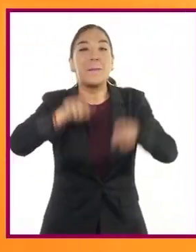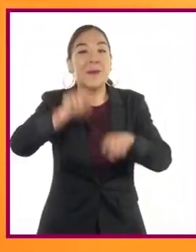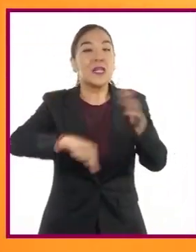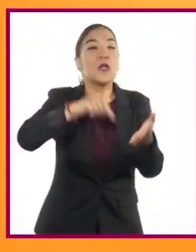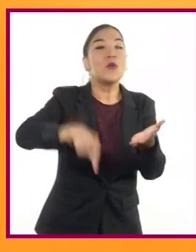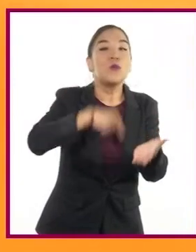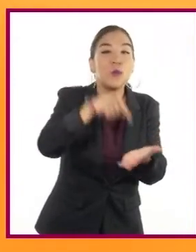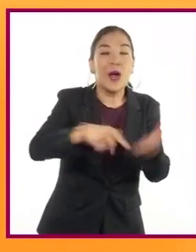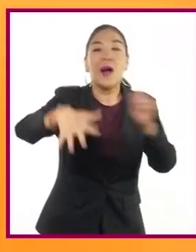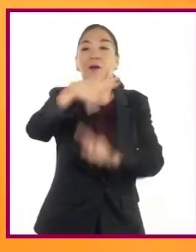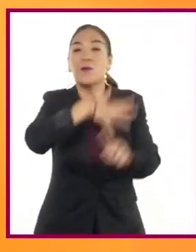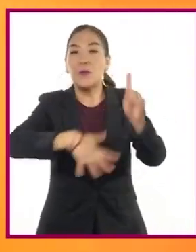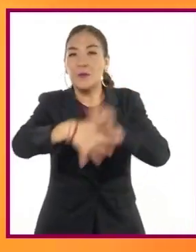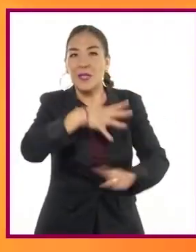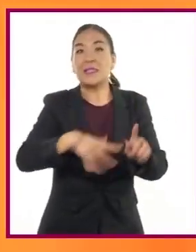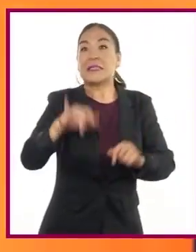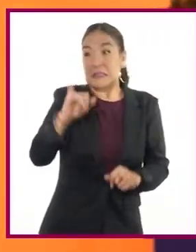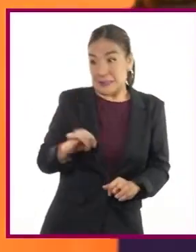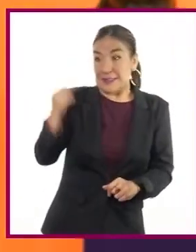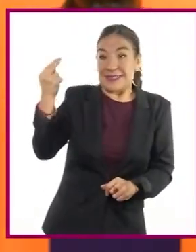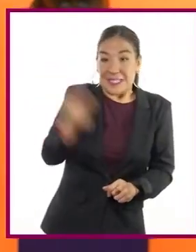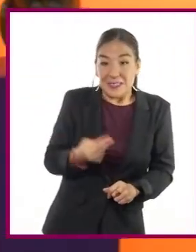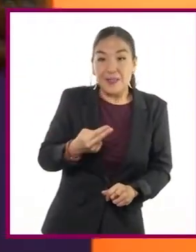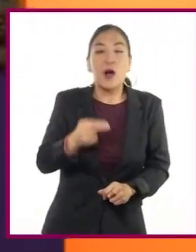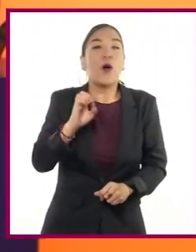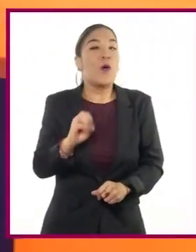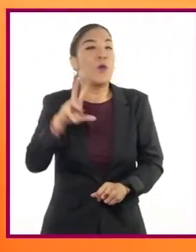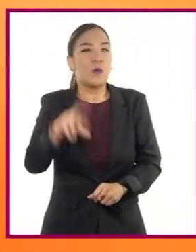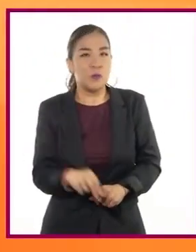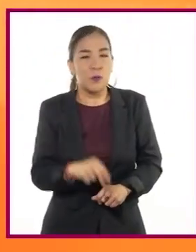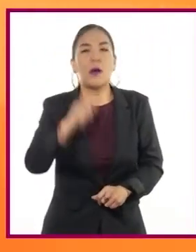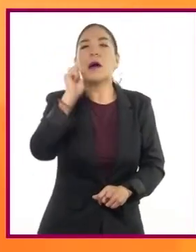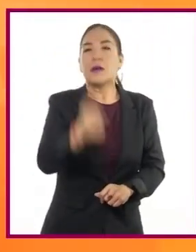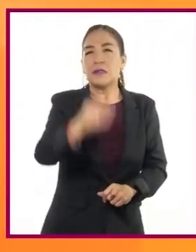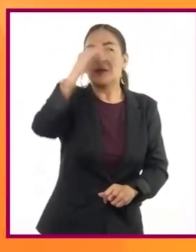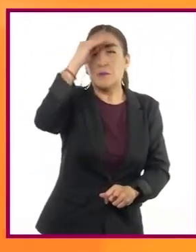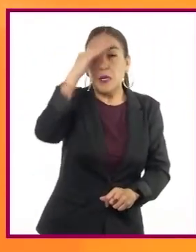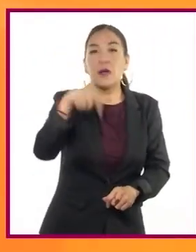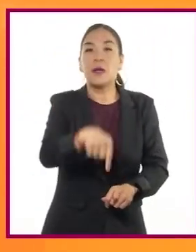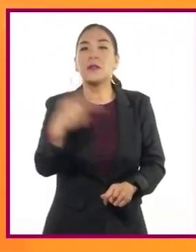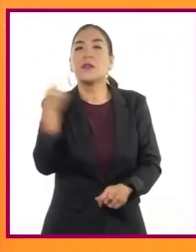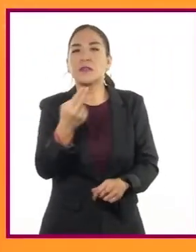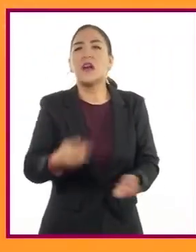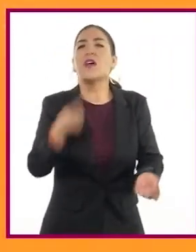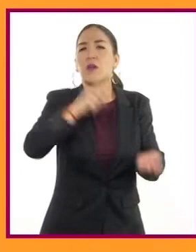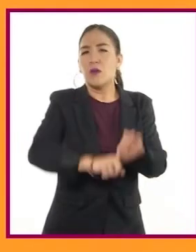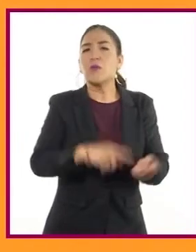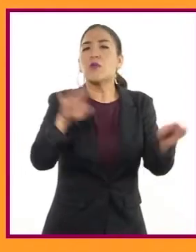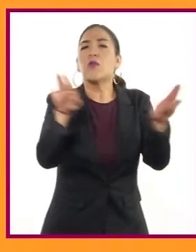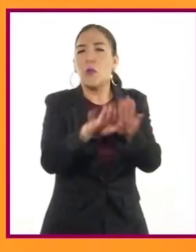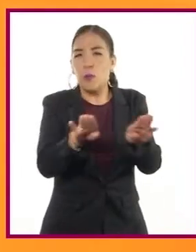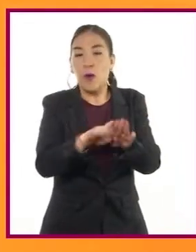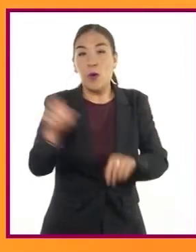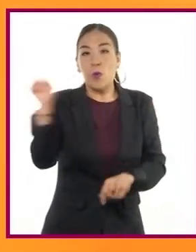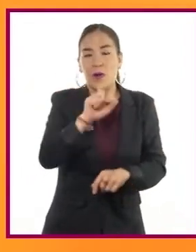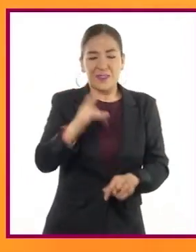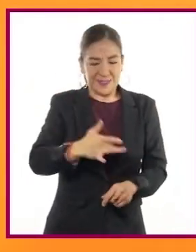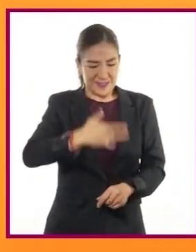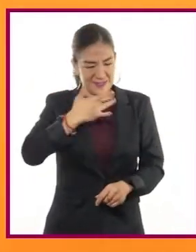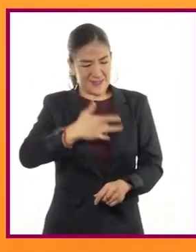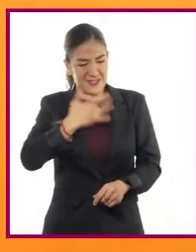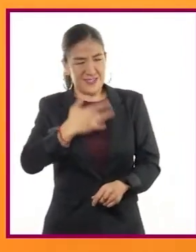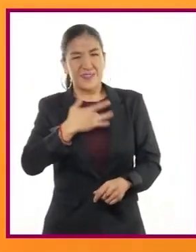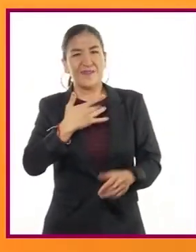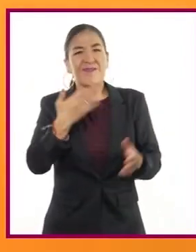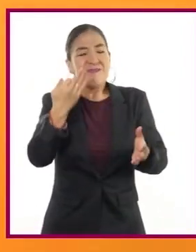se considera una necesidad o no. Se considera que una necesidad se presenta cuando tenemos la sensación de